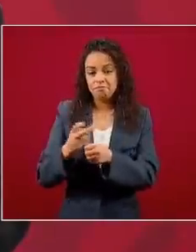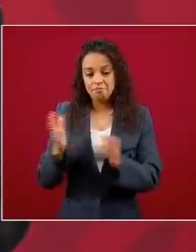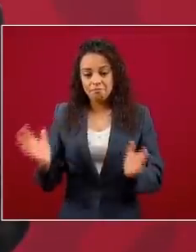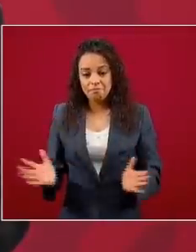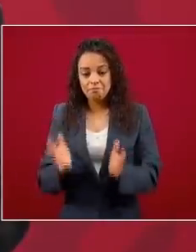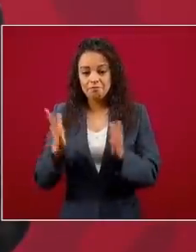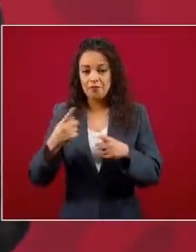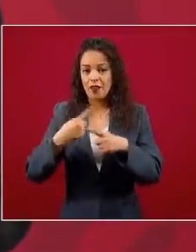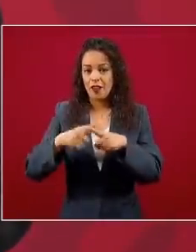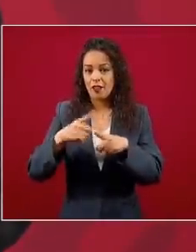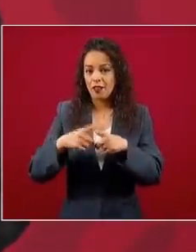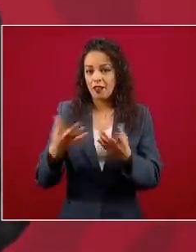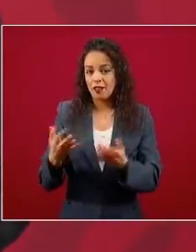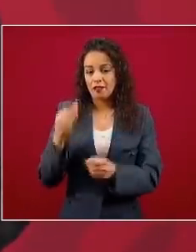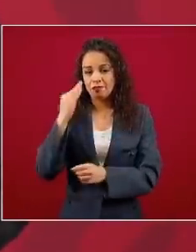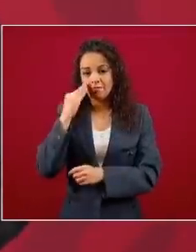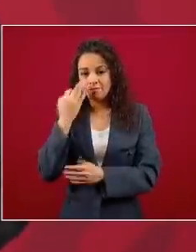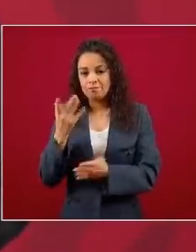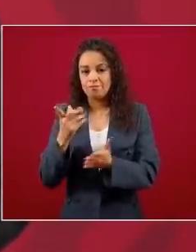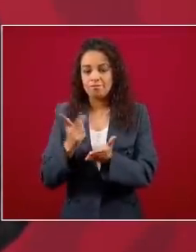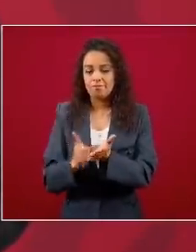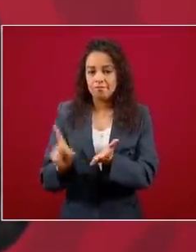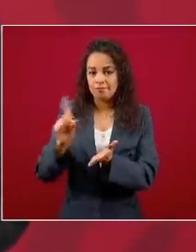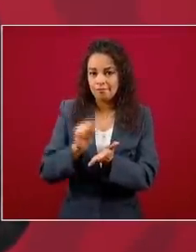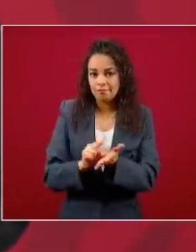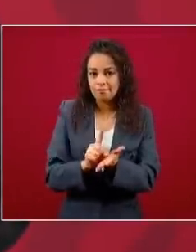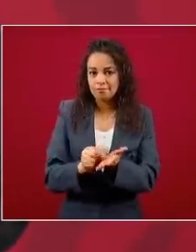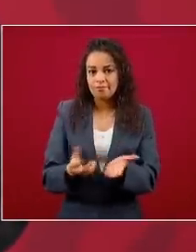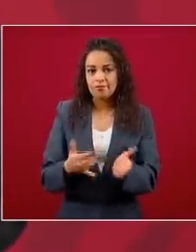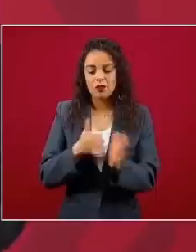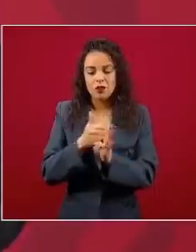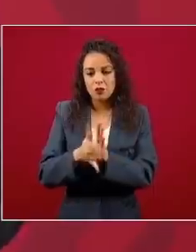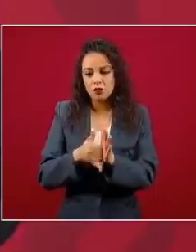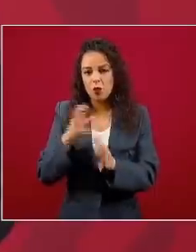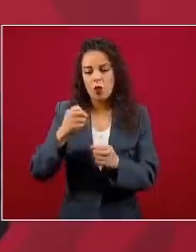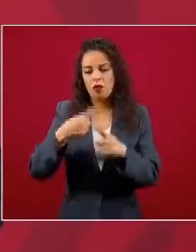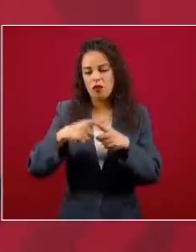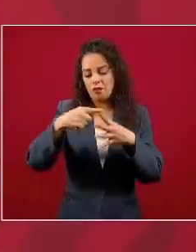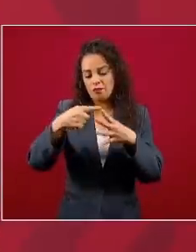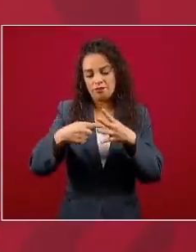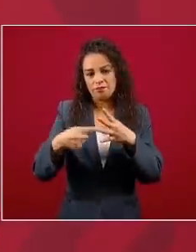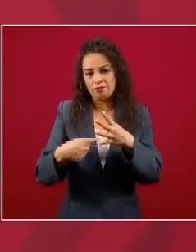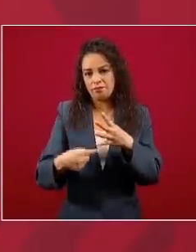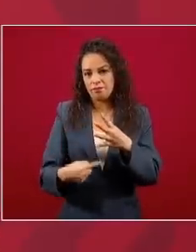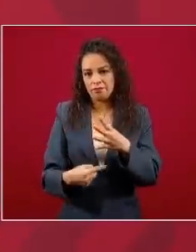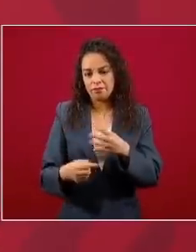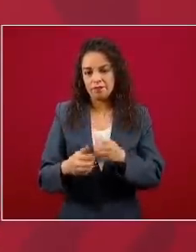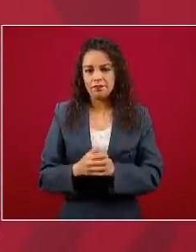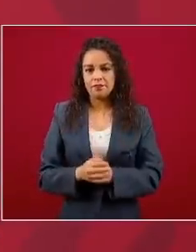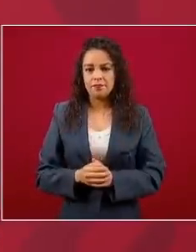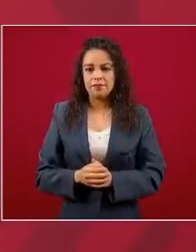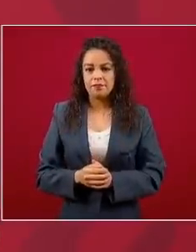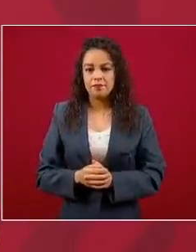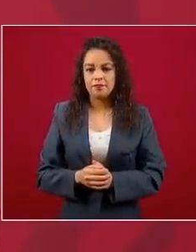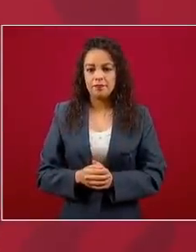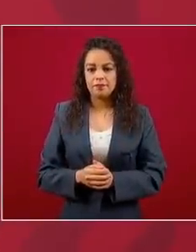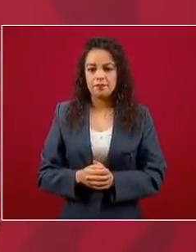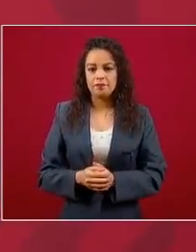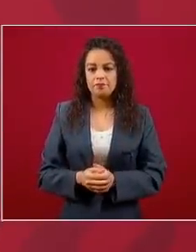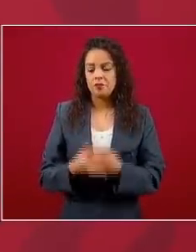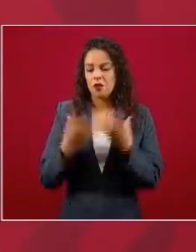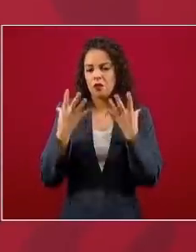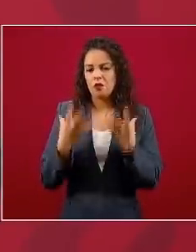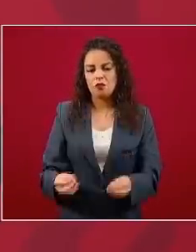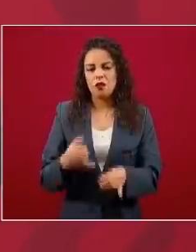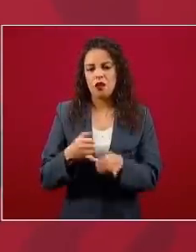sociales, también por otros medios. Hay mucha información